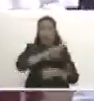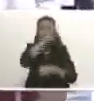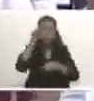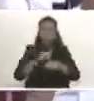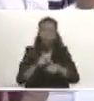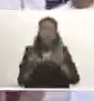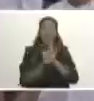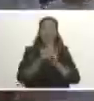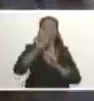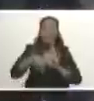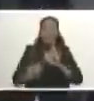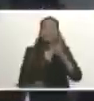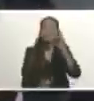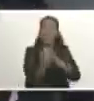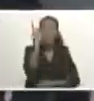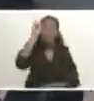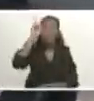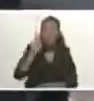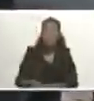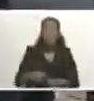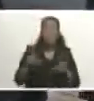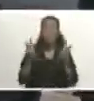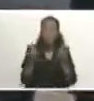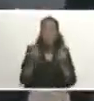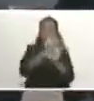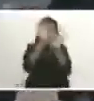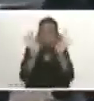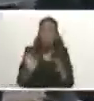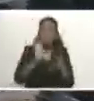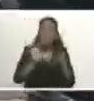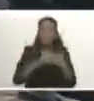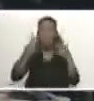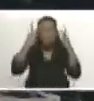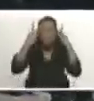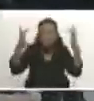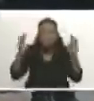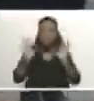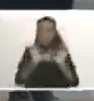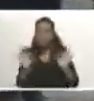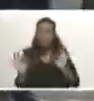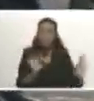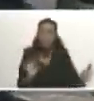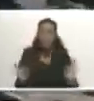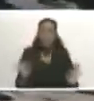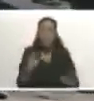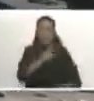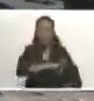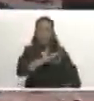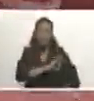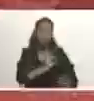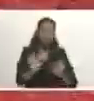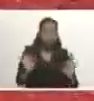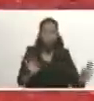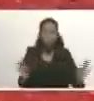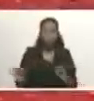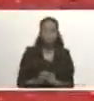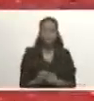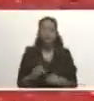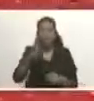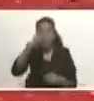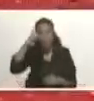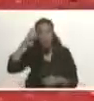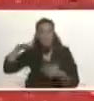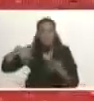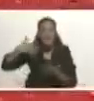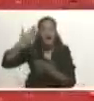Bolivariana y el surgimiento de nuevas estructuras necesarias para atender el fenómeno social. Fueron días